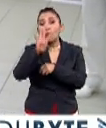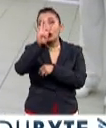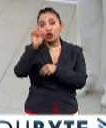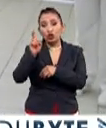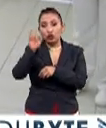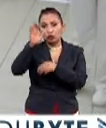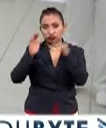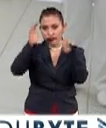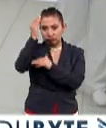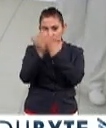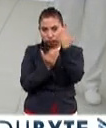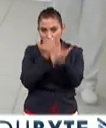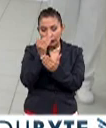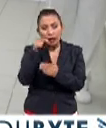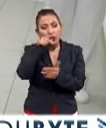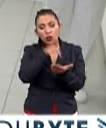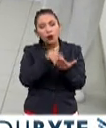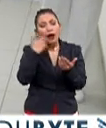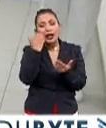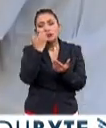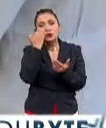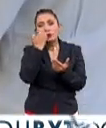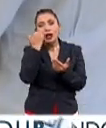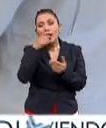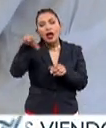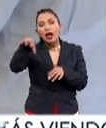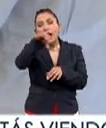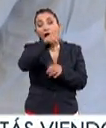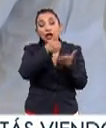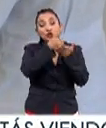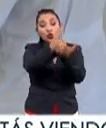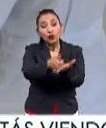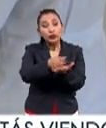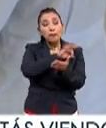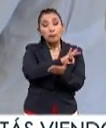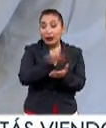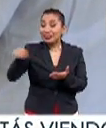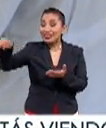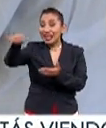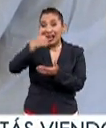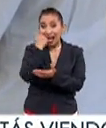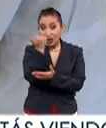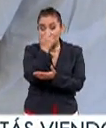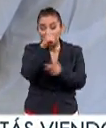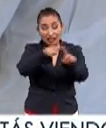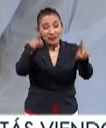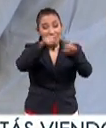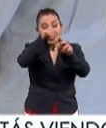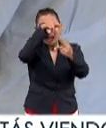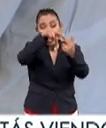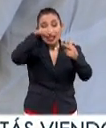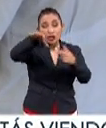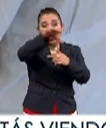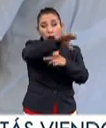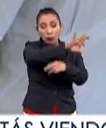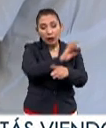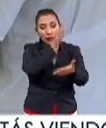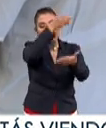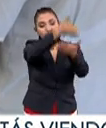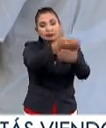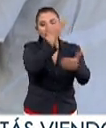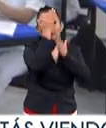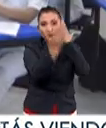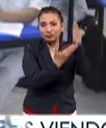4 doctorados. La ubicación de estas casas de estudio favorece la posibilidad de que alumnos de diversas regiones tengan acceso